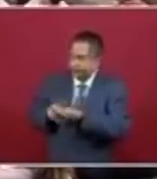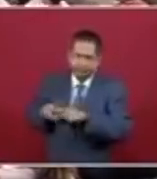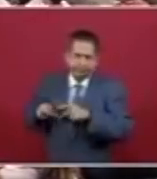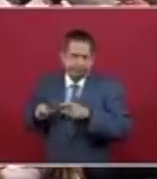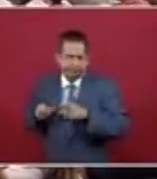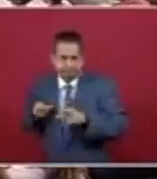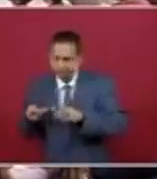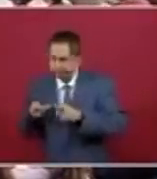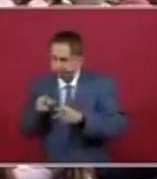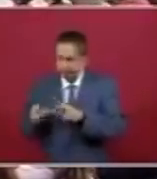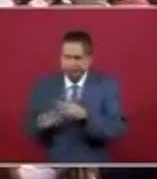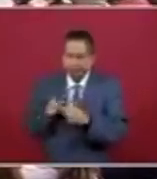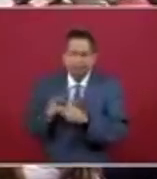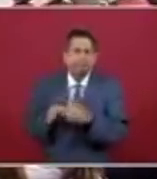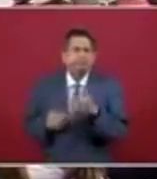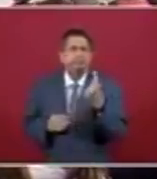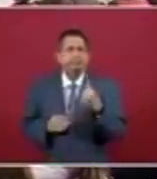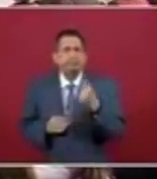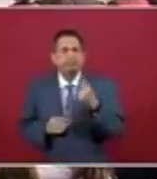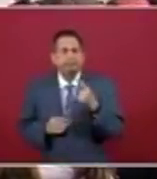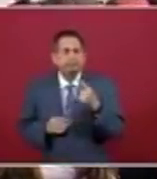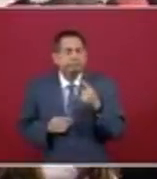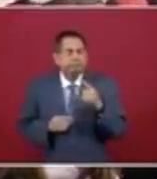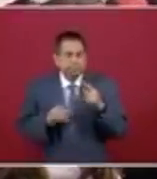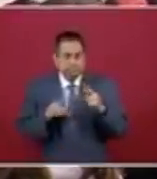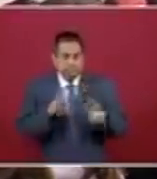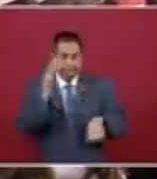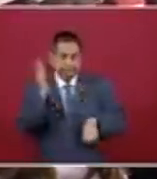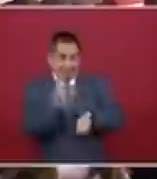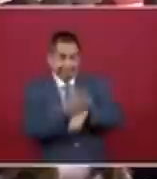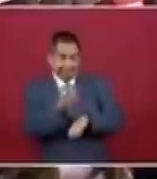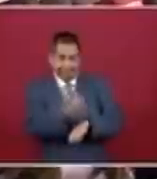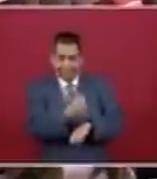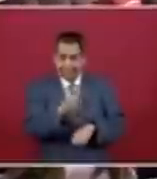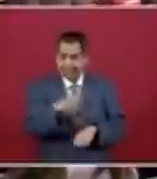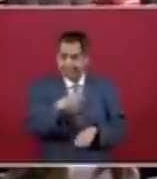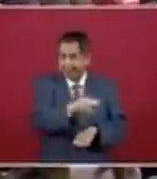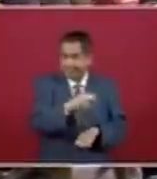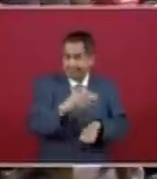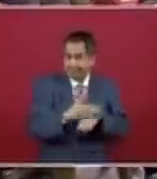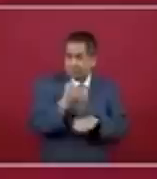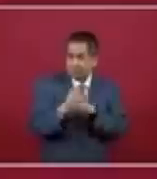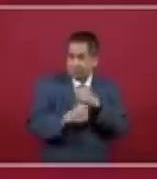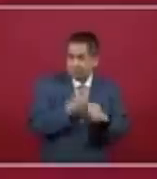para la reducción de penas. Hay